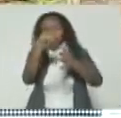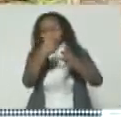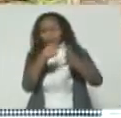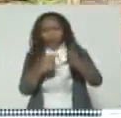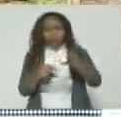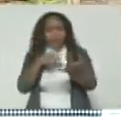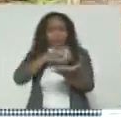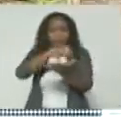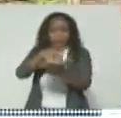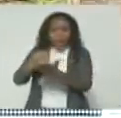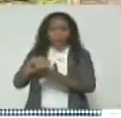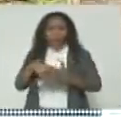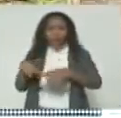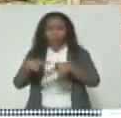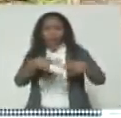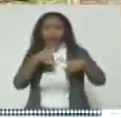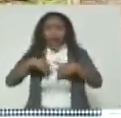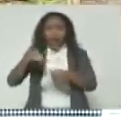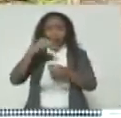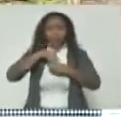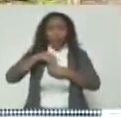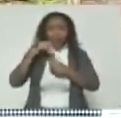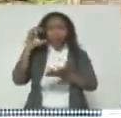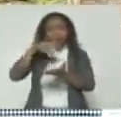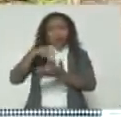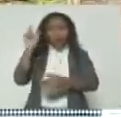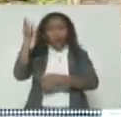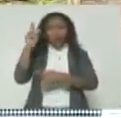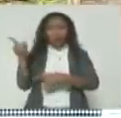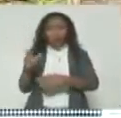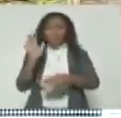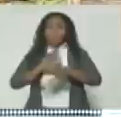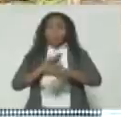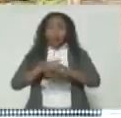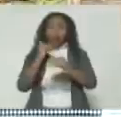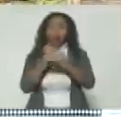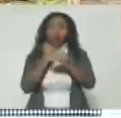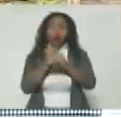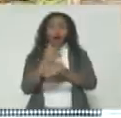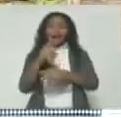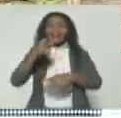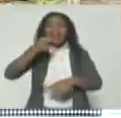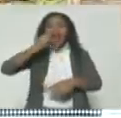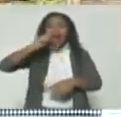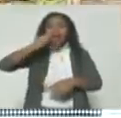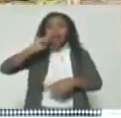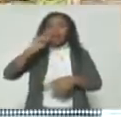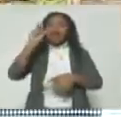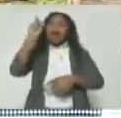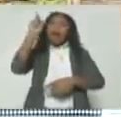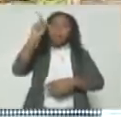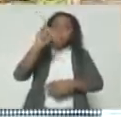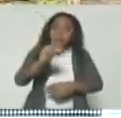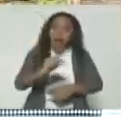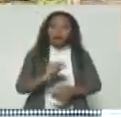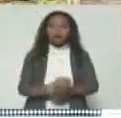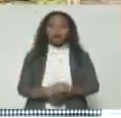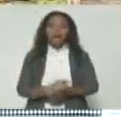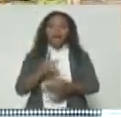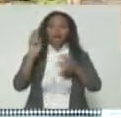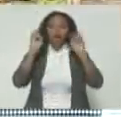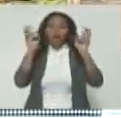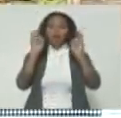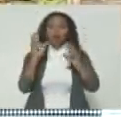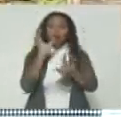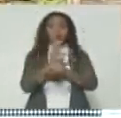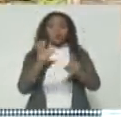etcétera, que se ha venido incrementando. Igual pasa con el café. En el café también teníamos las marcas